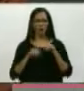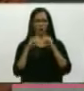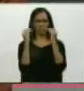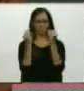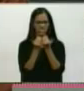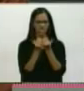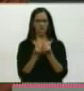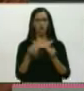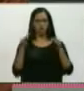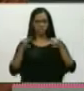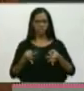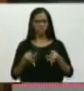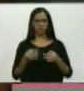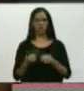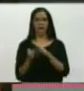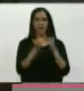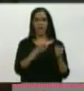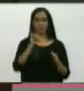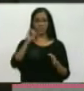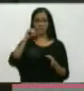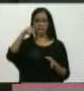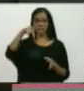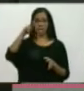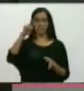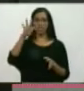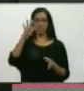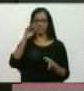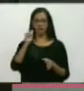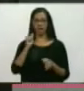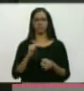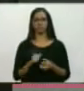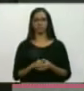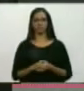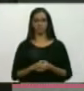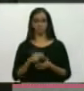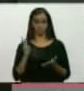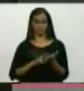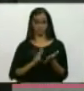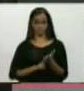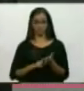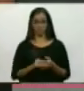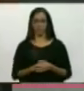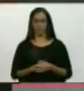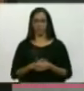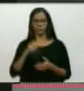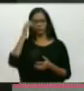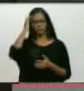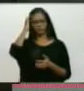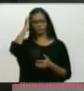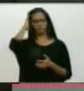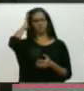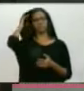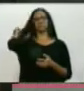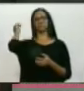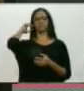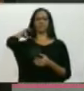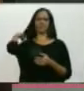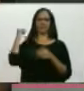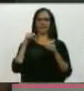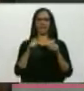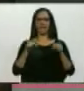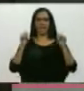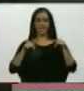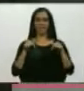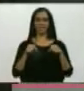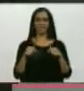General de la República. Al lado del IFPA. Al lado del IFPA. Más exacto. ¿Verdad? Este programa de hoy está candela.